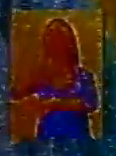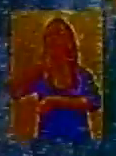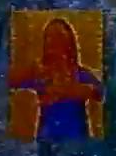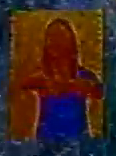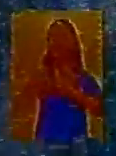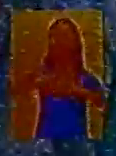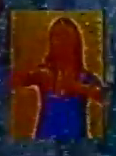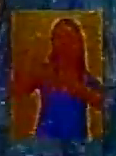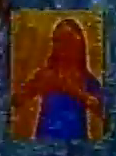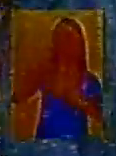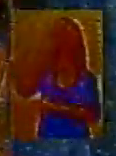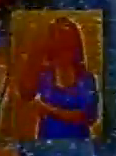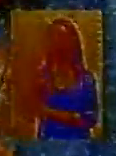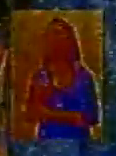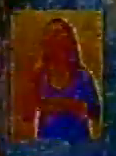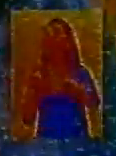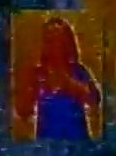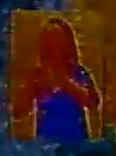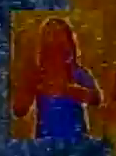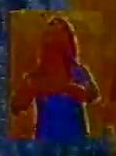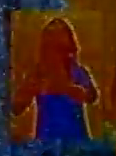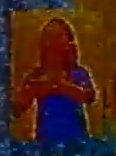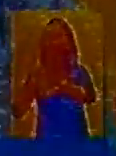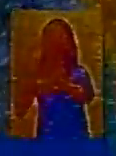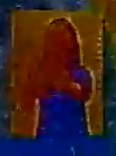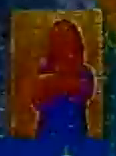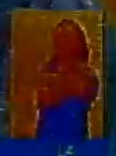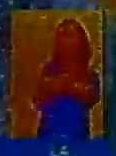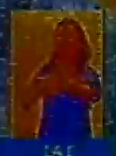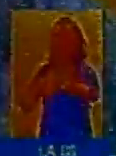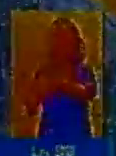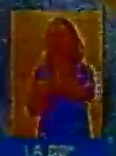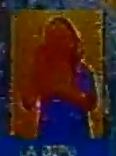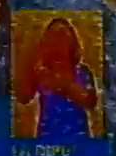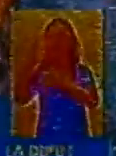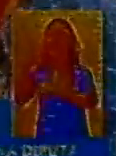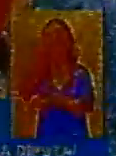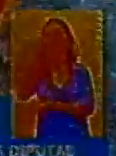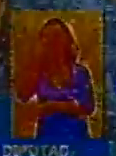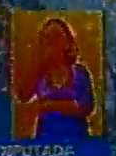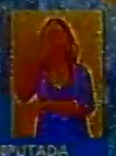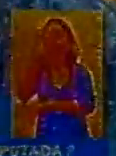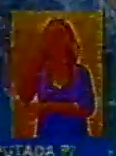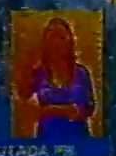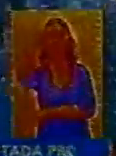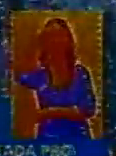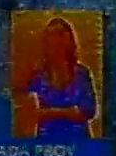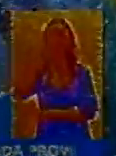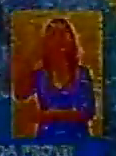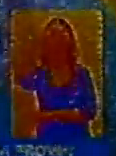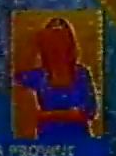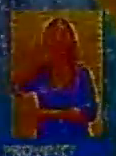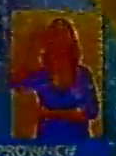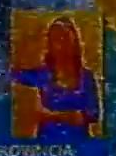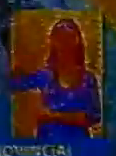Señor Huelga, ¿hace cuánto que está la ruptura del caño? Calculo 2 meses. ¿Dos meses? Sí,